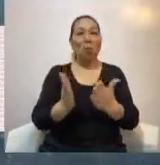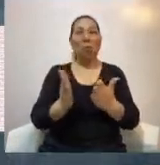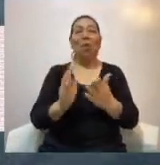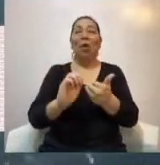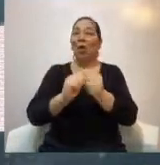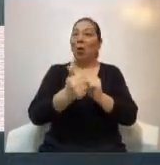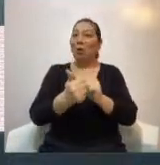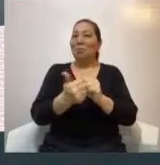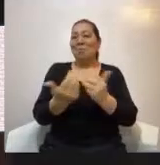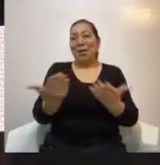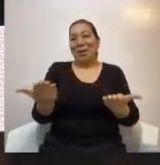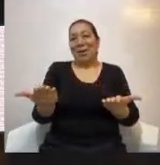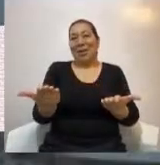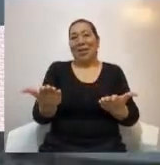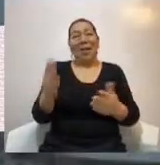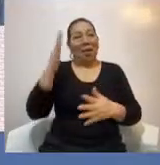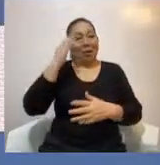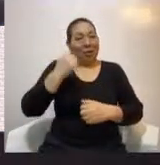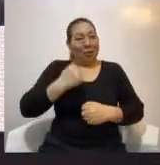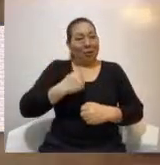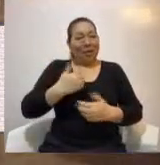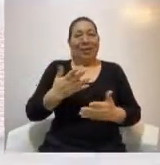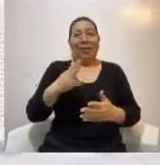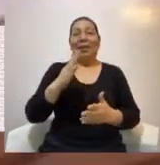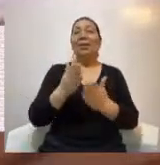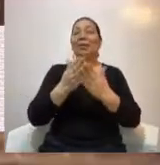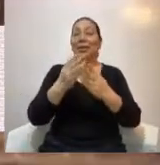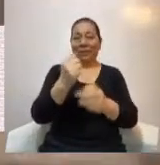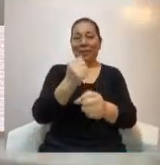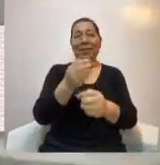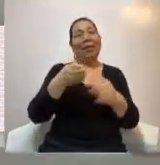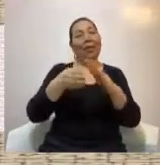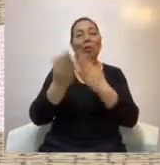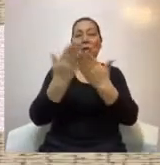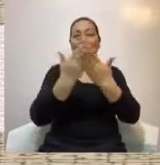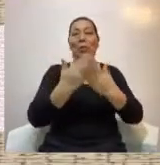y finalmente convertirse en parte de las Fuerzas Armadas de nuestro país.